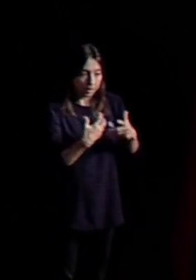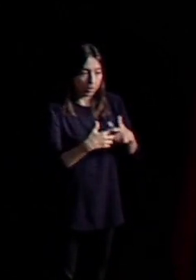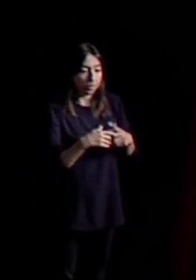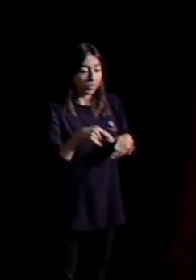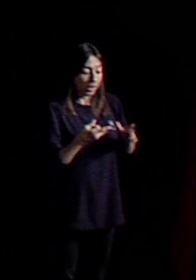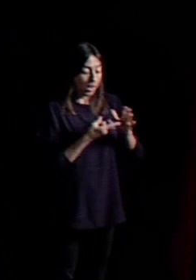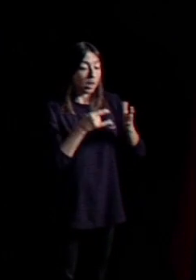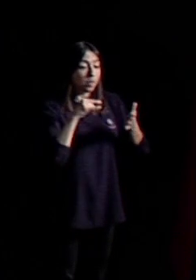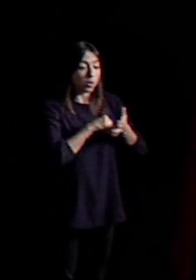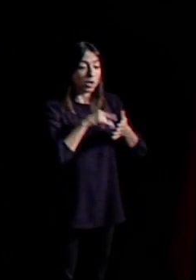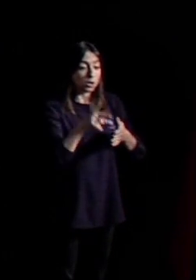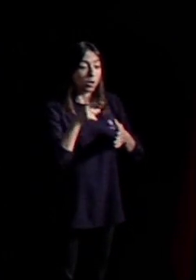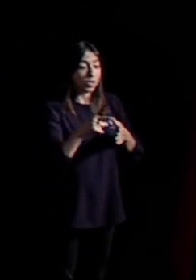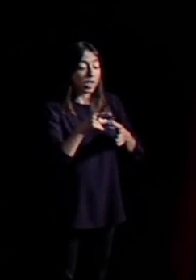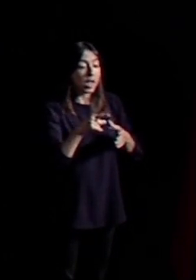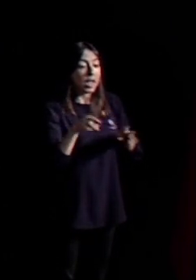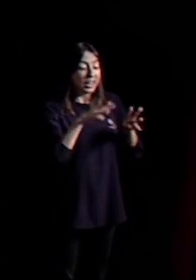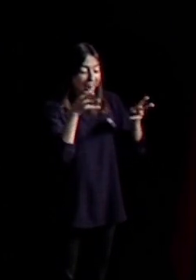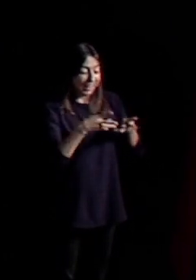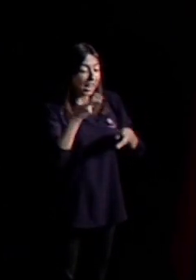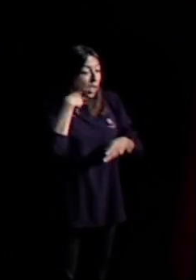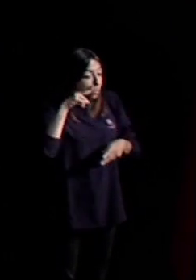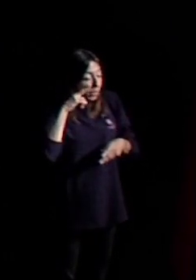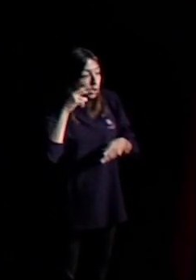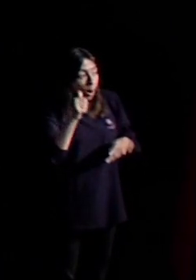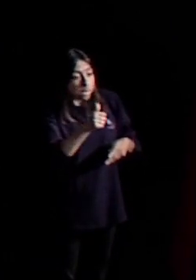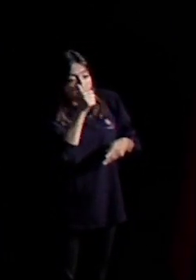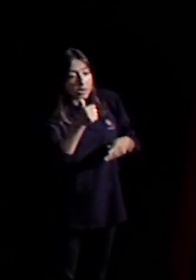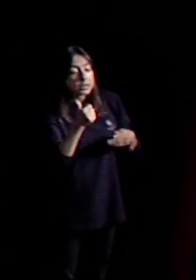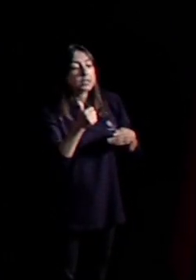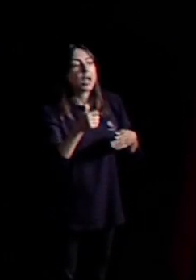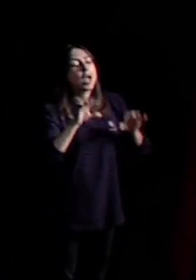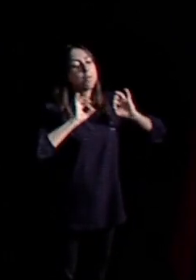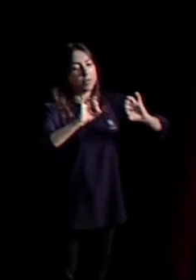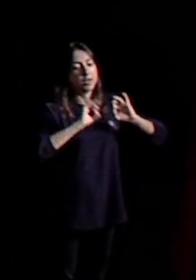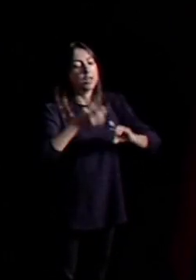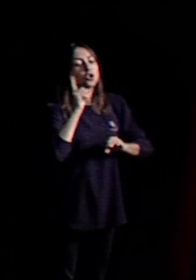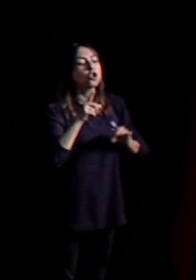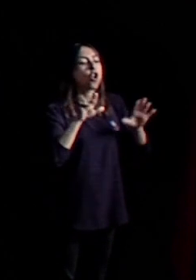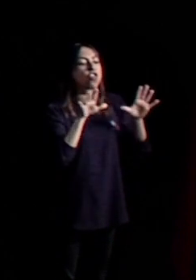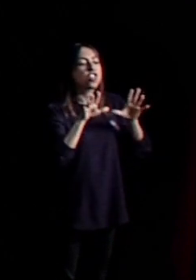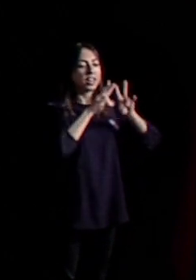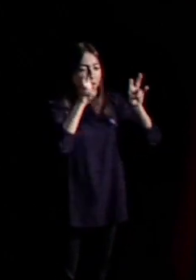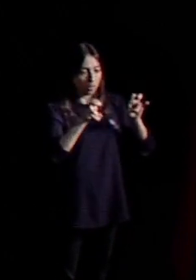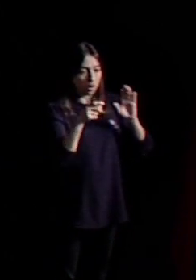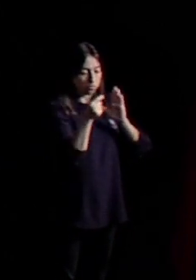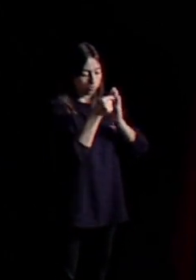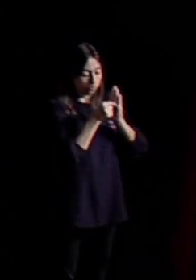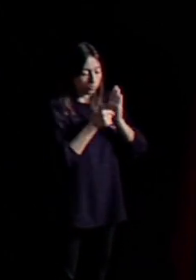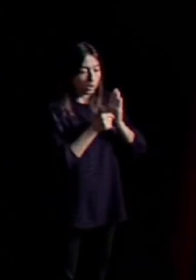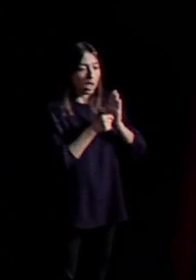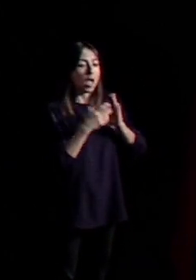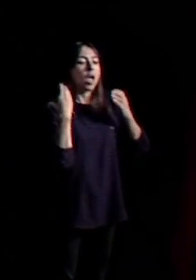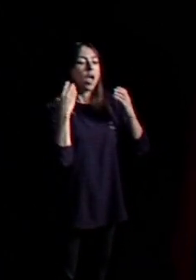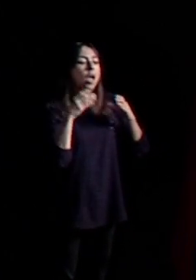proyecto de Ciberexperto es un poco más de lo mismo, pero más especializado. Se tocan solo 10 temas: el